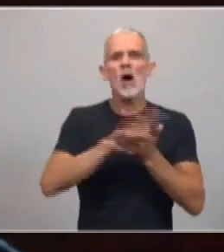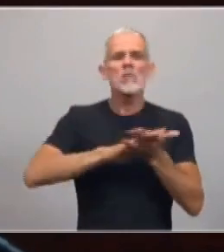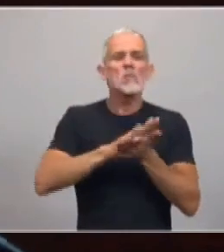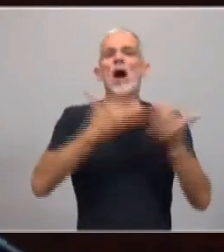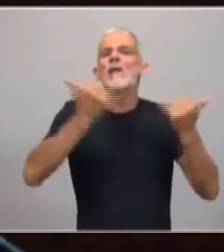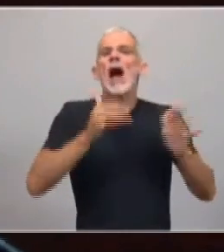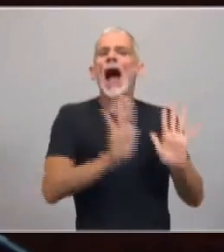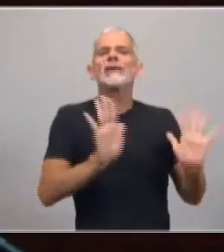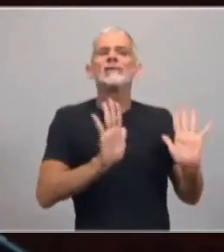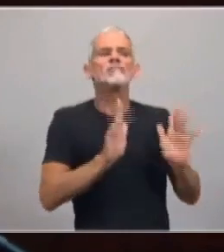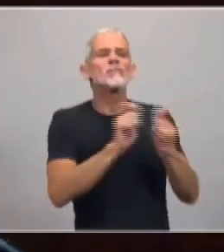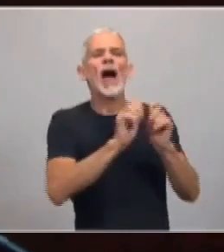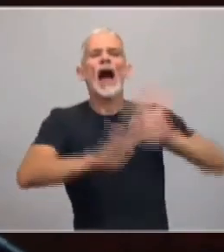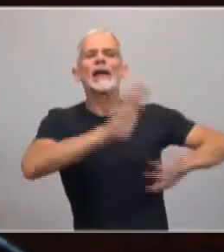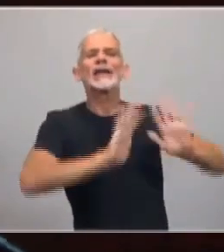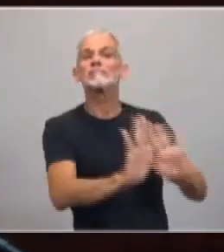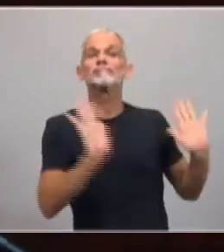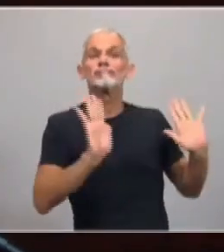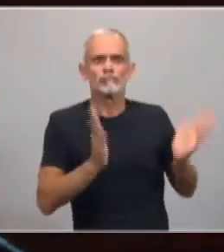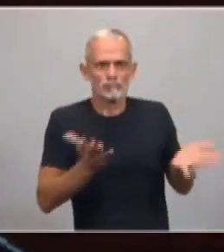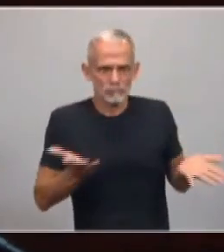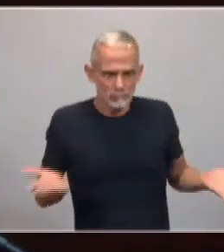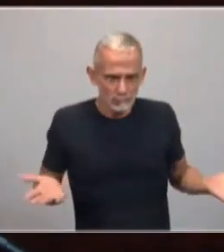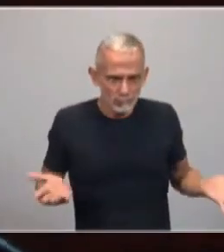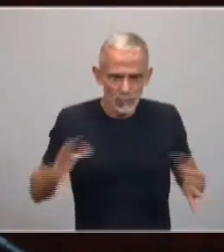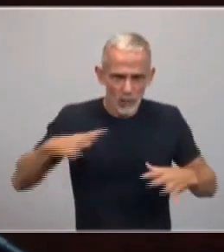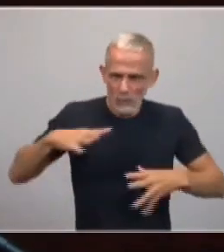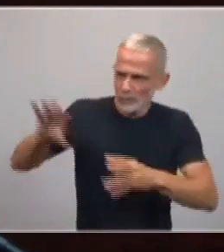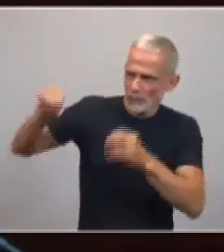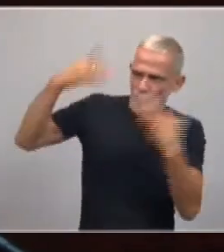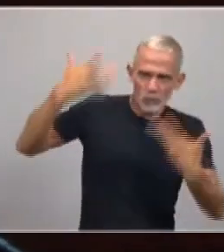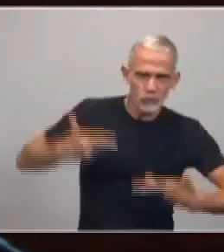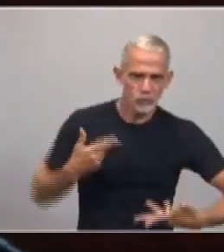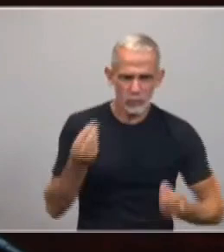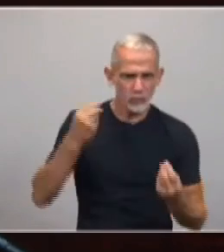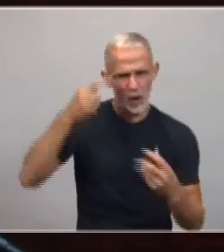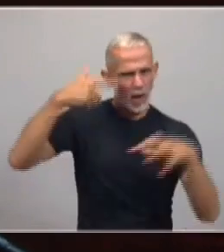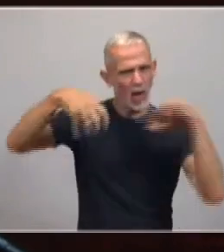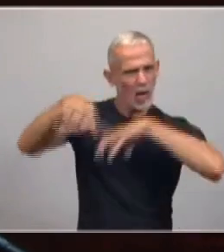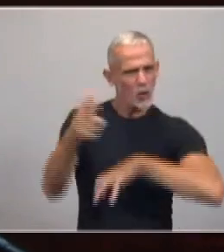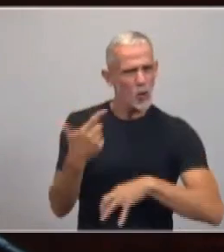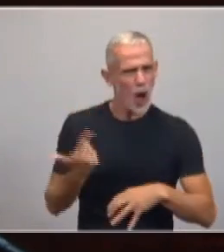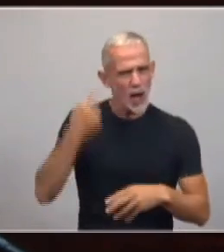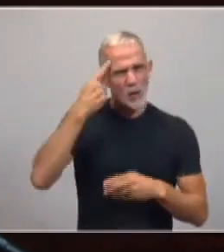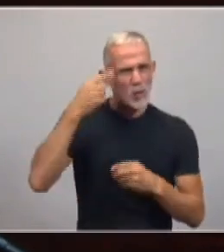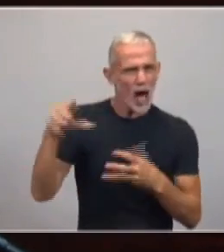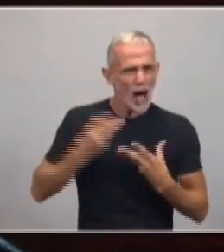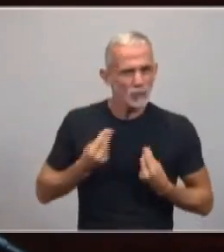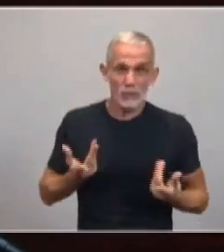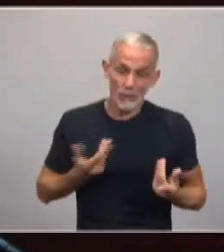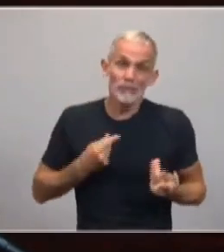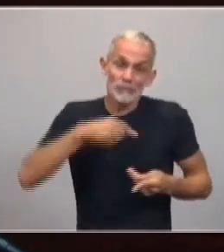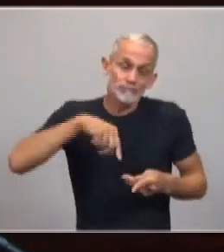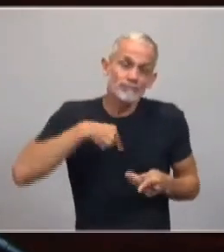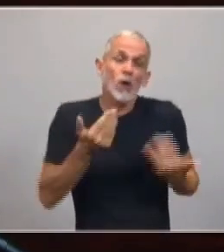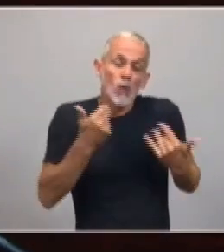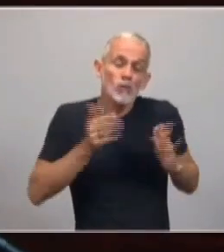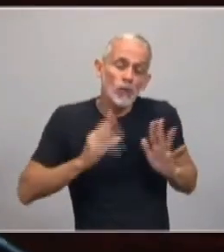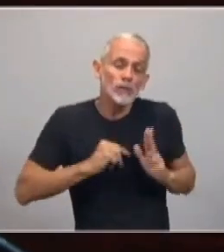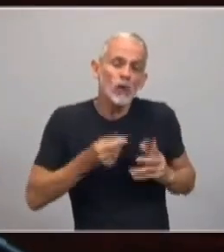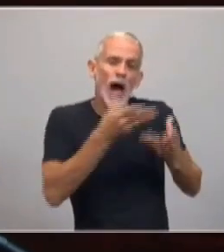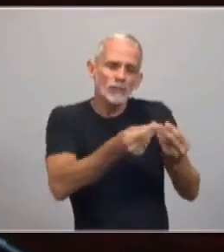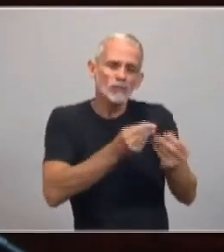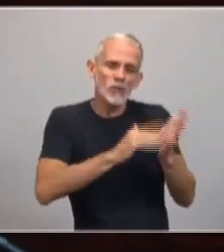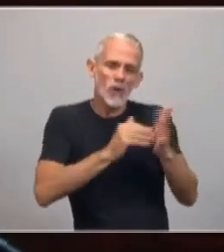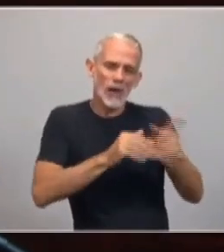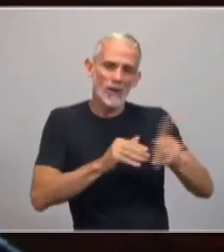lo que teníamos, en una absoluta falta de solidaridad y de empatía. Lo hicimos en la medida de nuestras posibilidades.